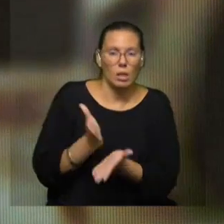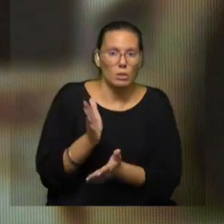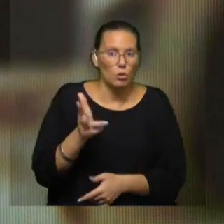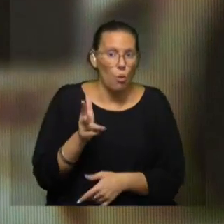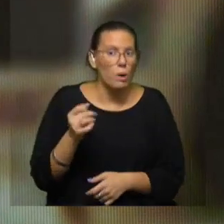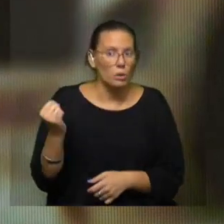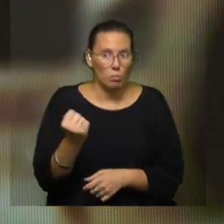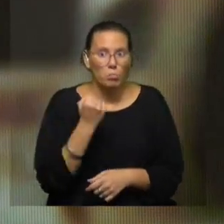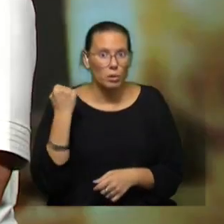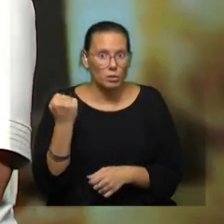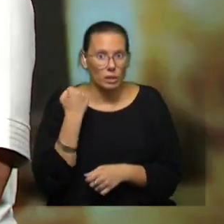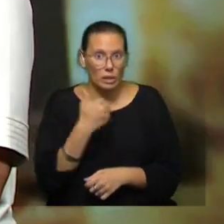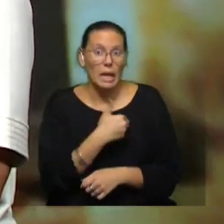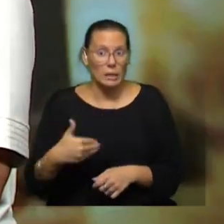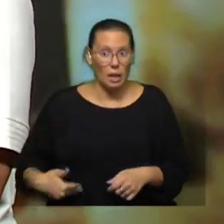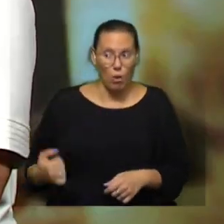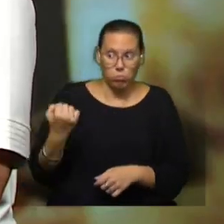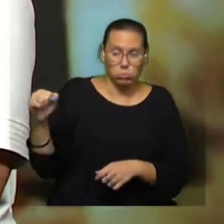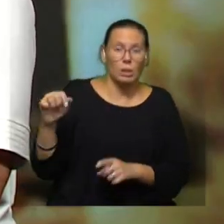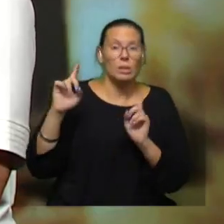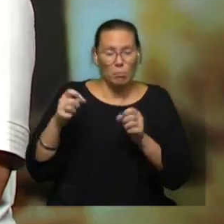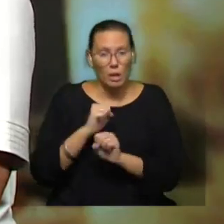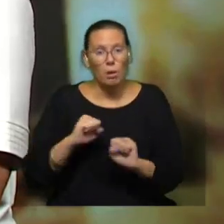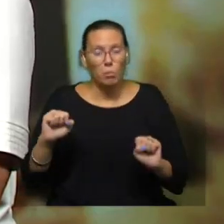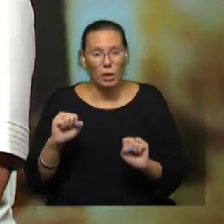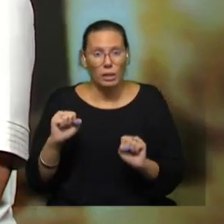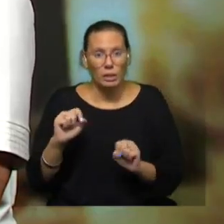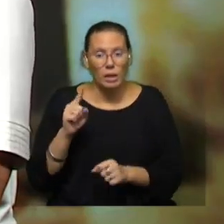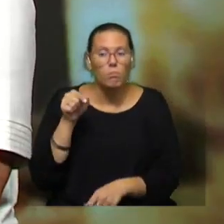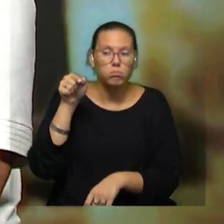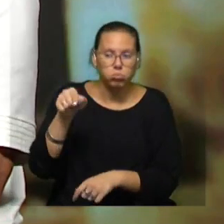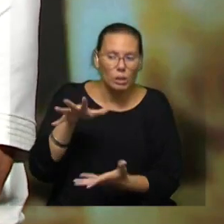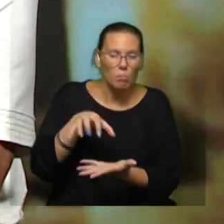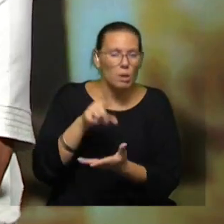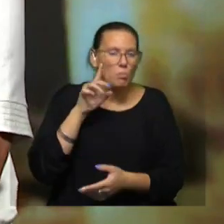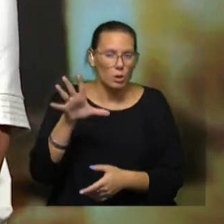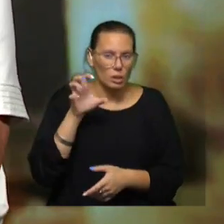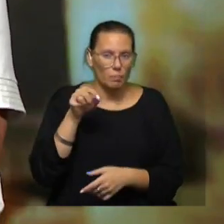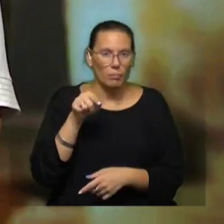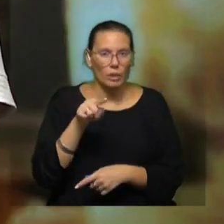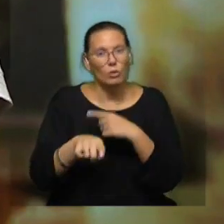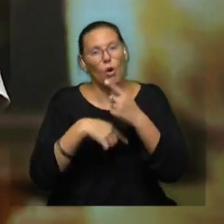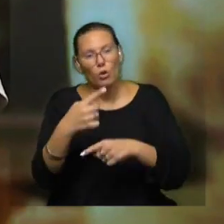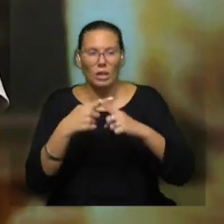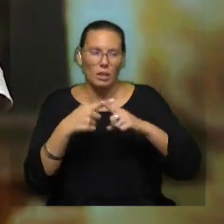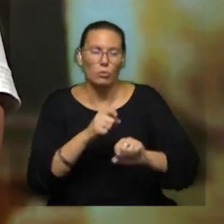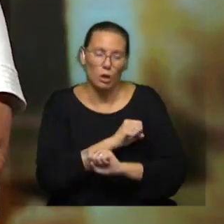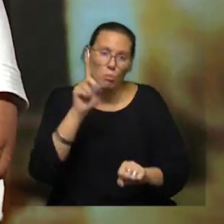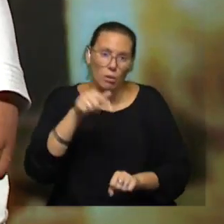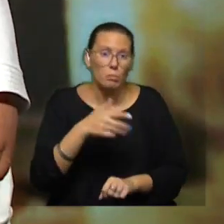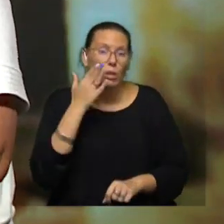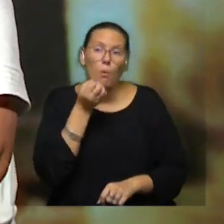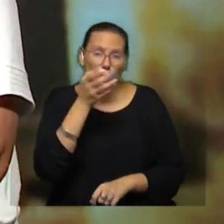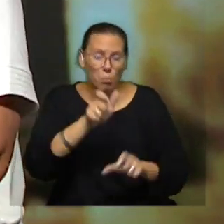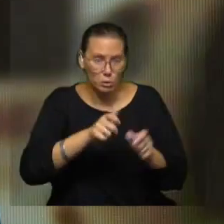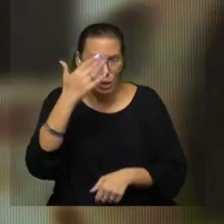presente desde el Estado, también puedan ser señalados como sitios de memoria. Esto habilita otro tipo de discusiones, pero está bueno que la gente lo sepa